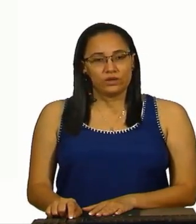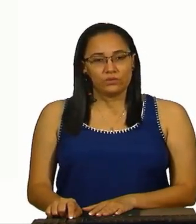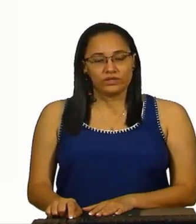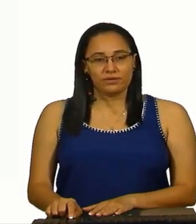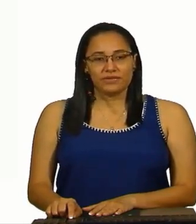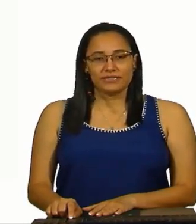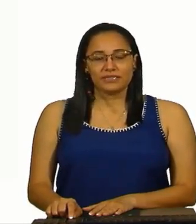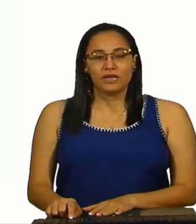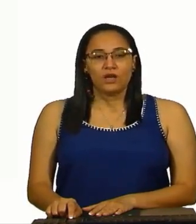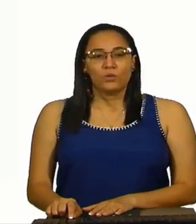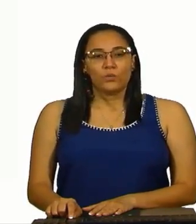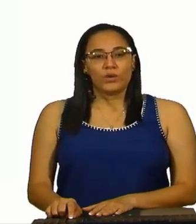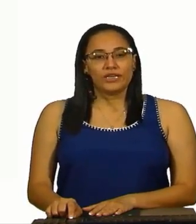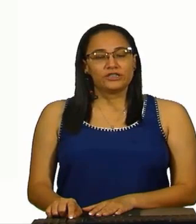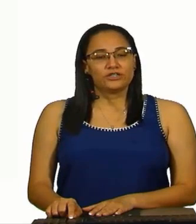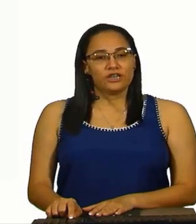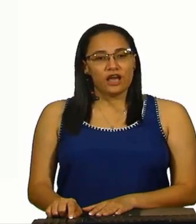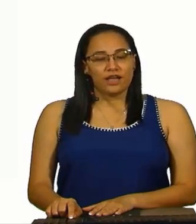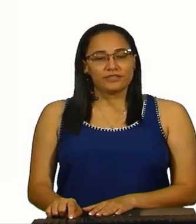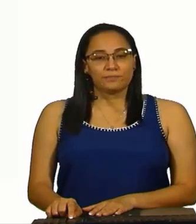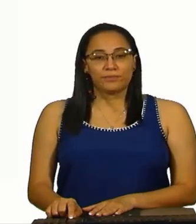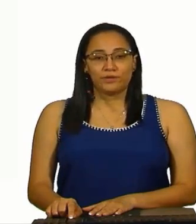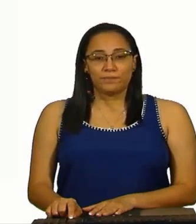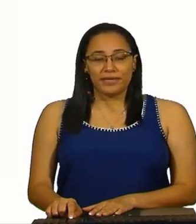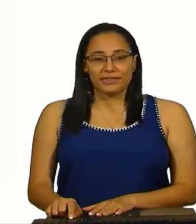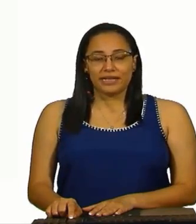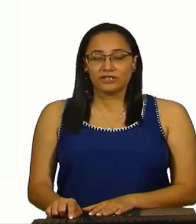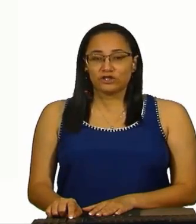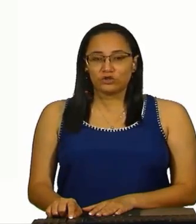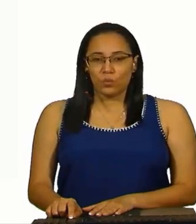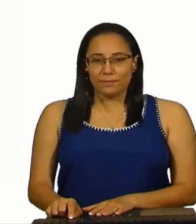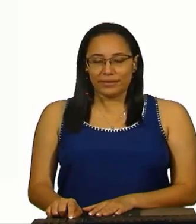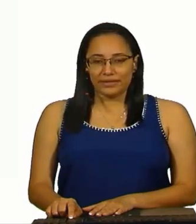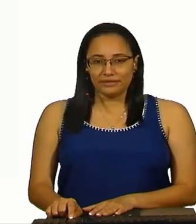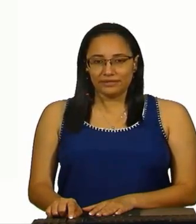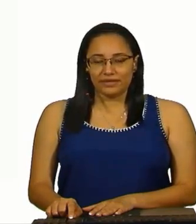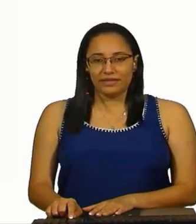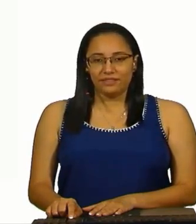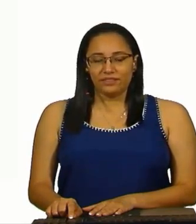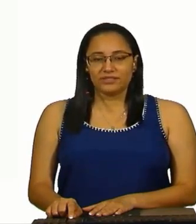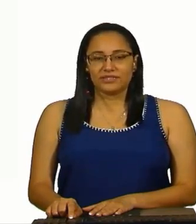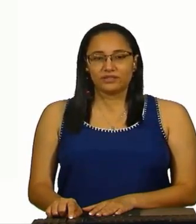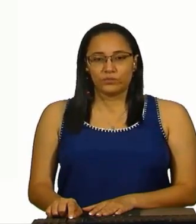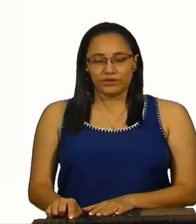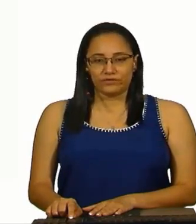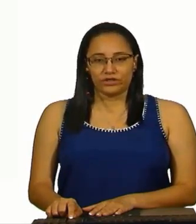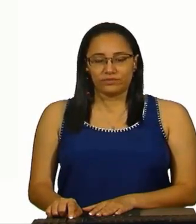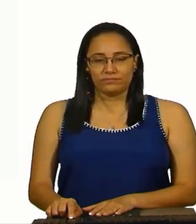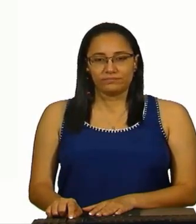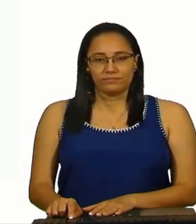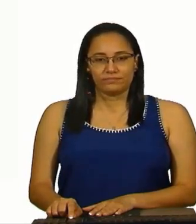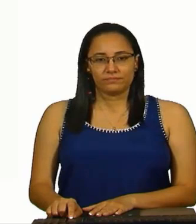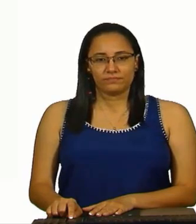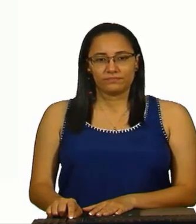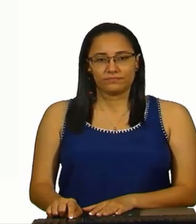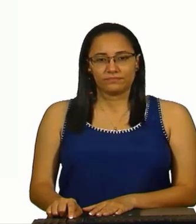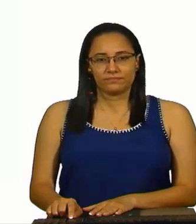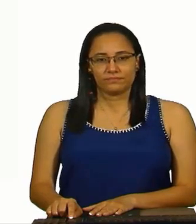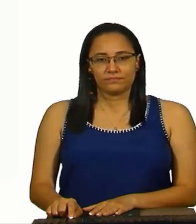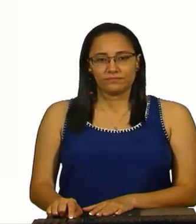Excelente, una última vez. We do not permit swimming in this river.